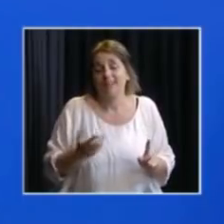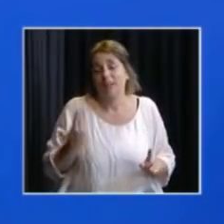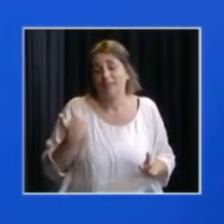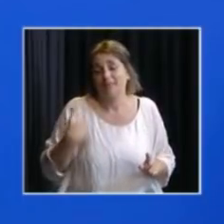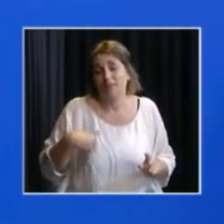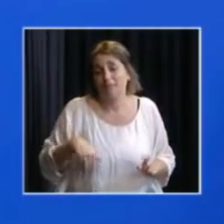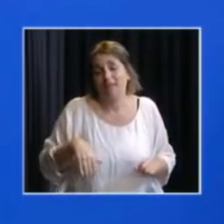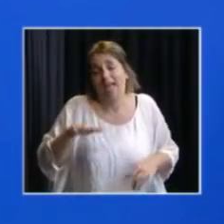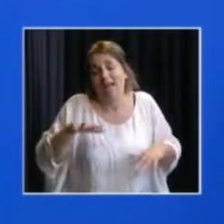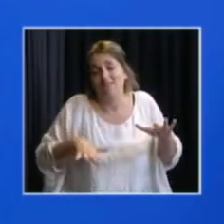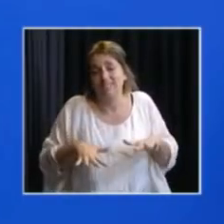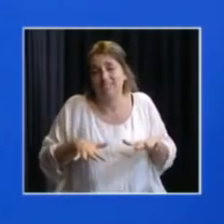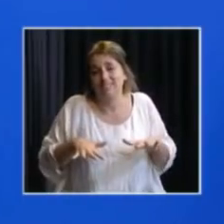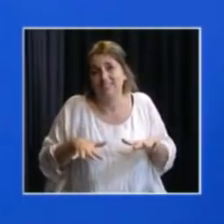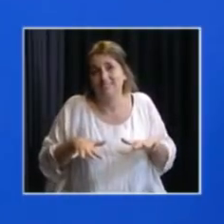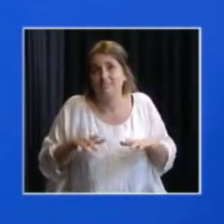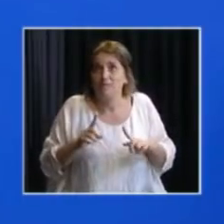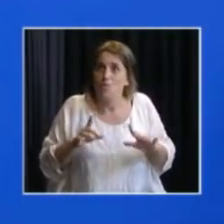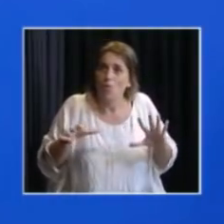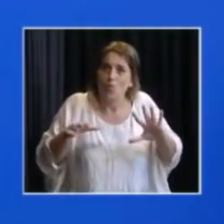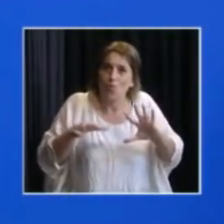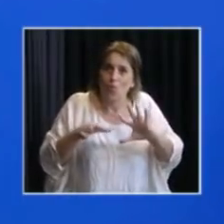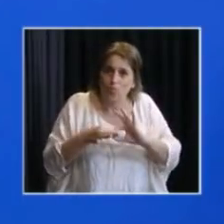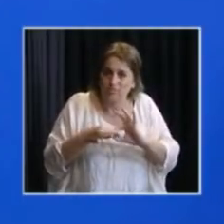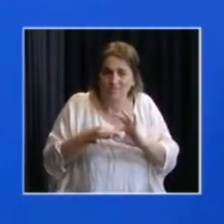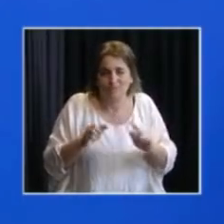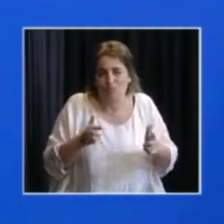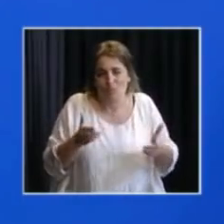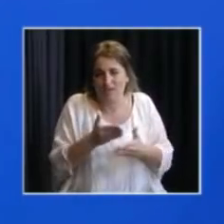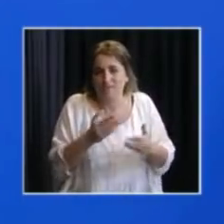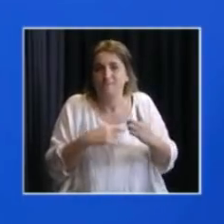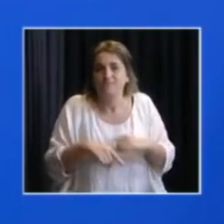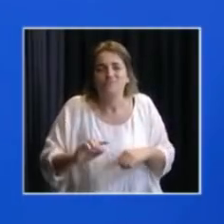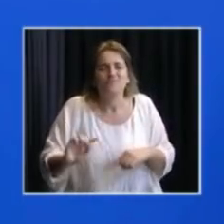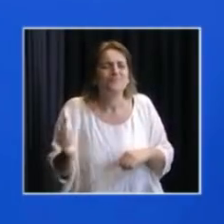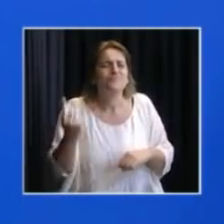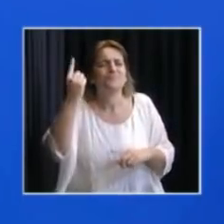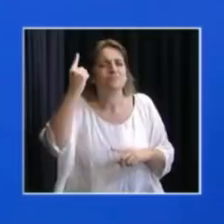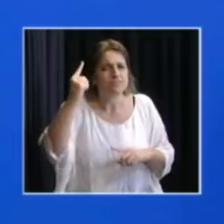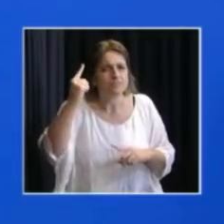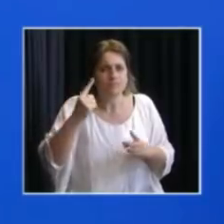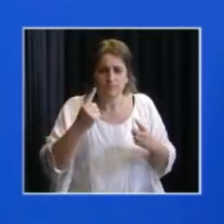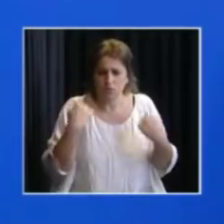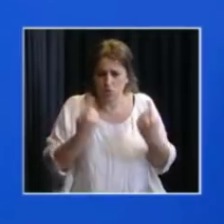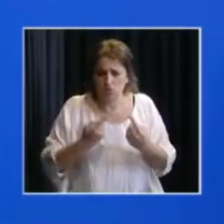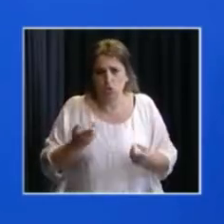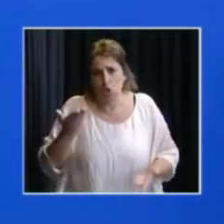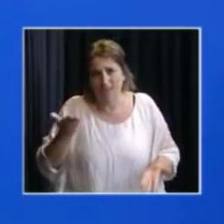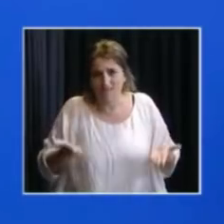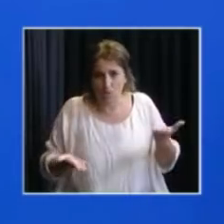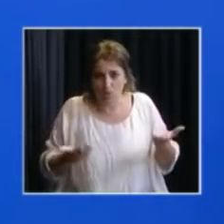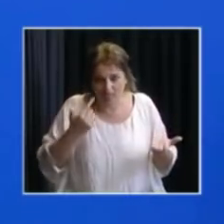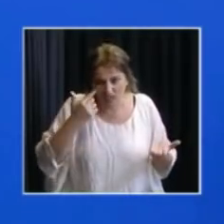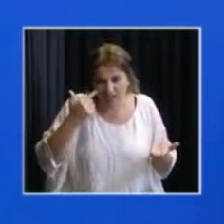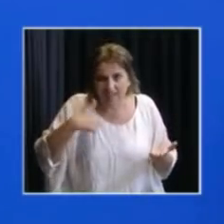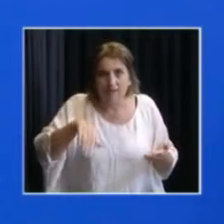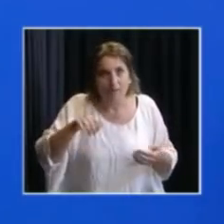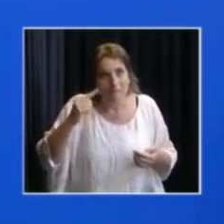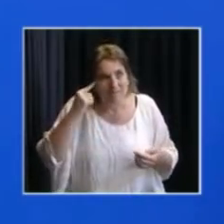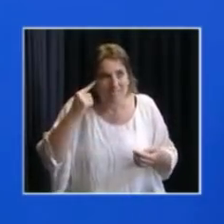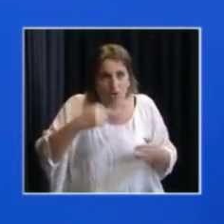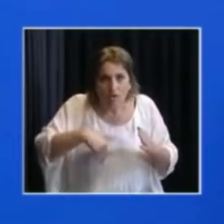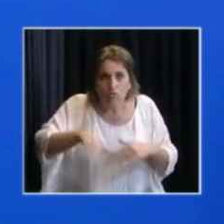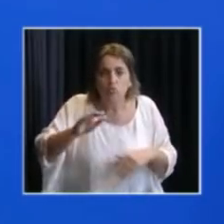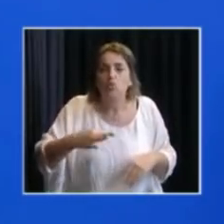lamentablemente, van exactamente de la mano. Entonces, lo primero que estamos evaluando a futuro es la vida de